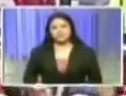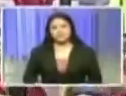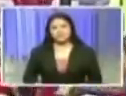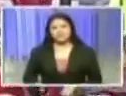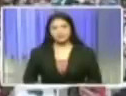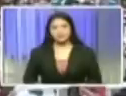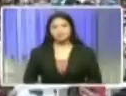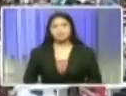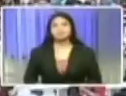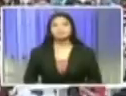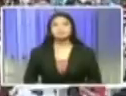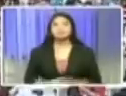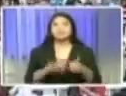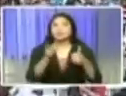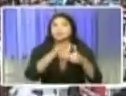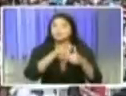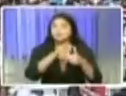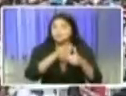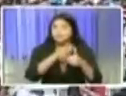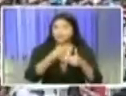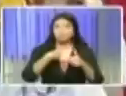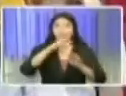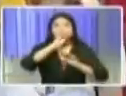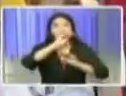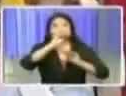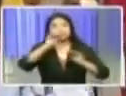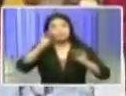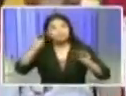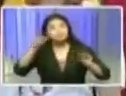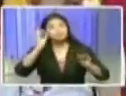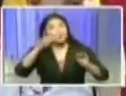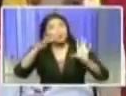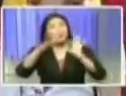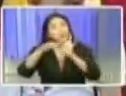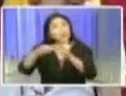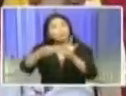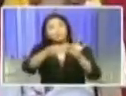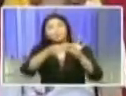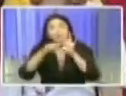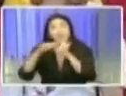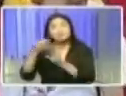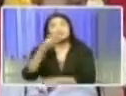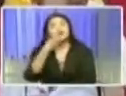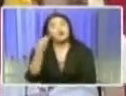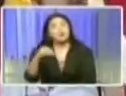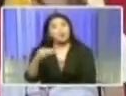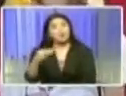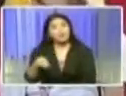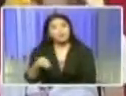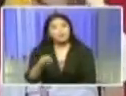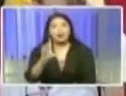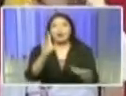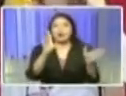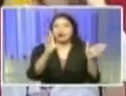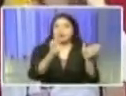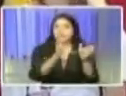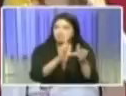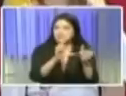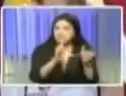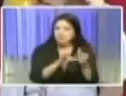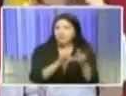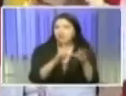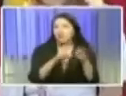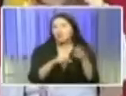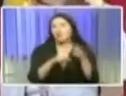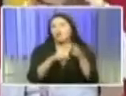Y yo llamo en primer lugar a la unión de la juventud en el liceo, en